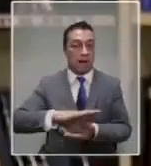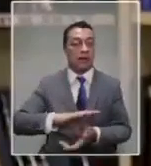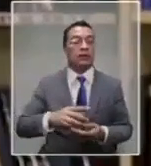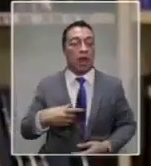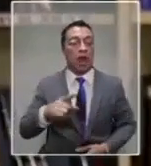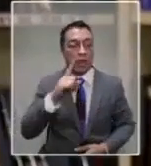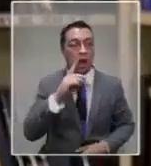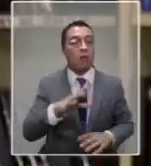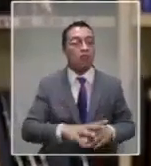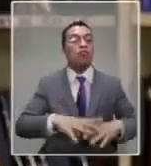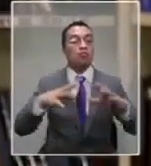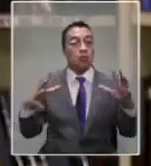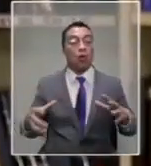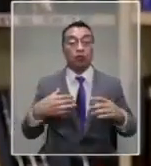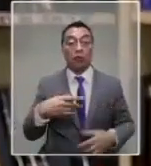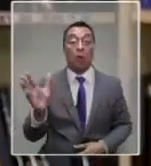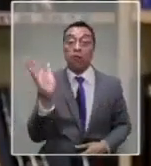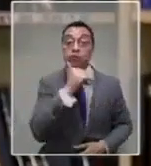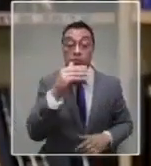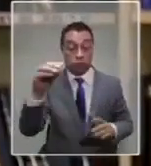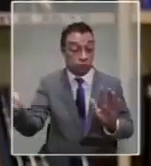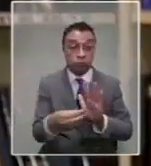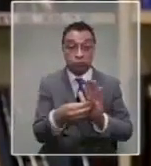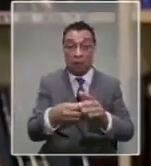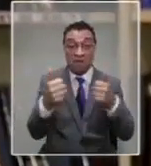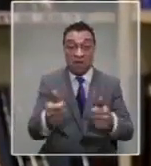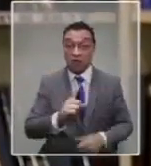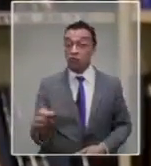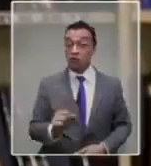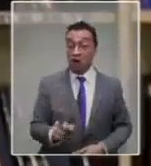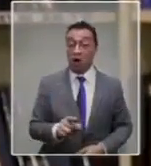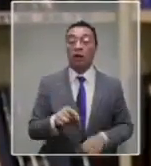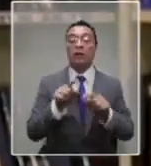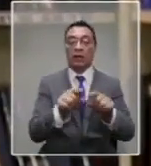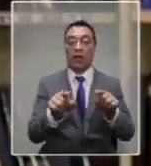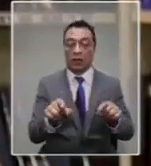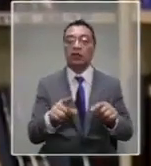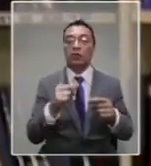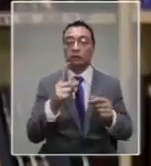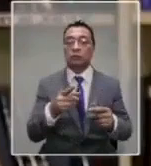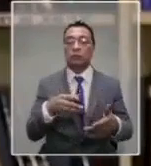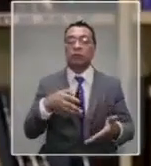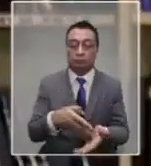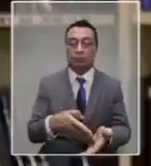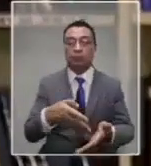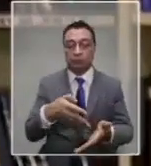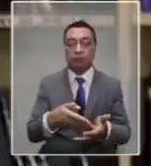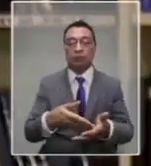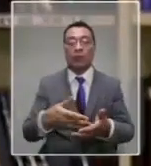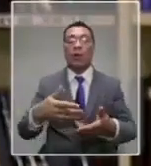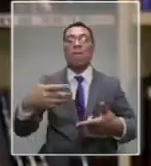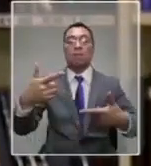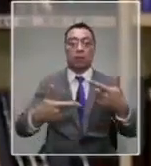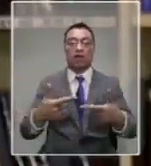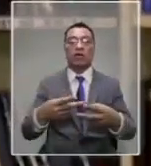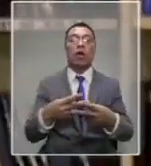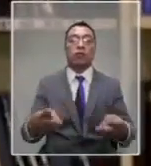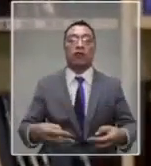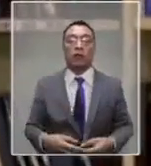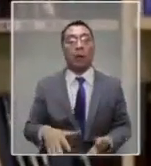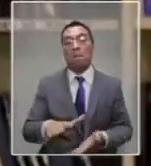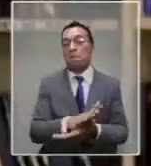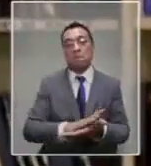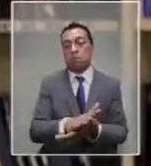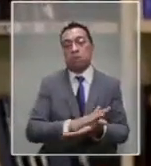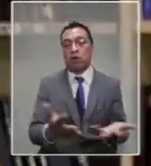vienen tremendos desafíos que si no los abordamos bien, eso genera un freno en las políticas